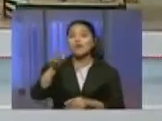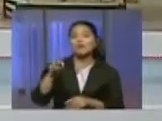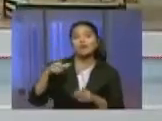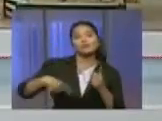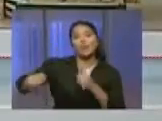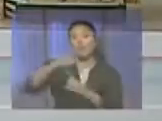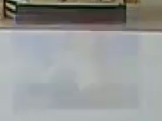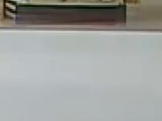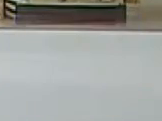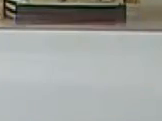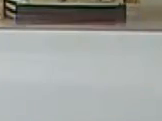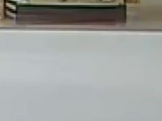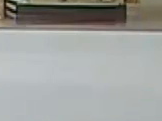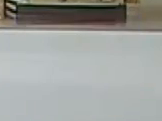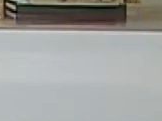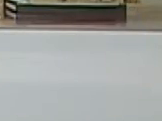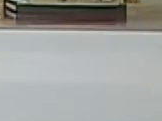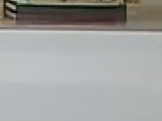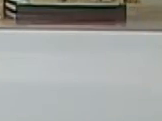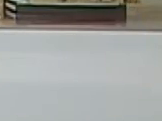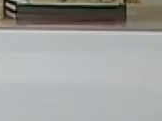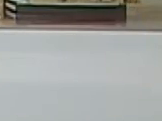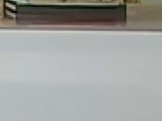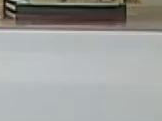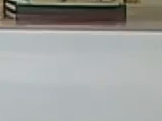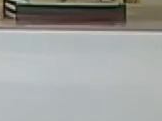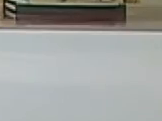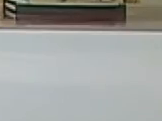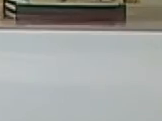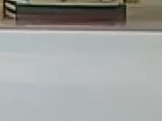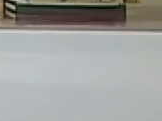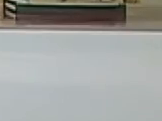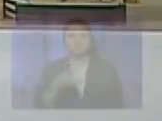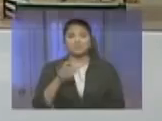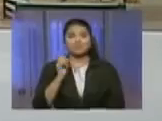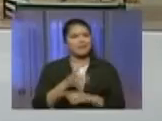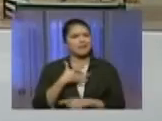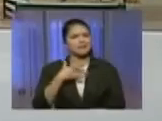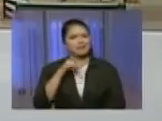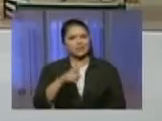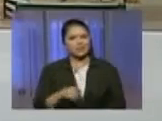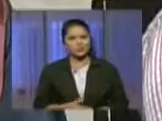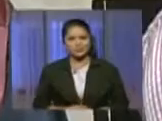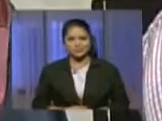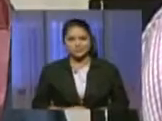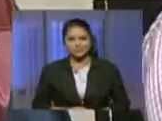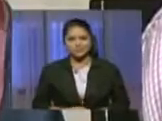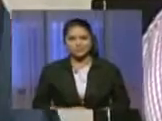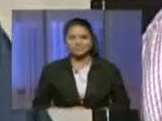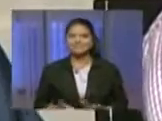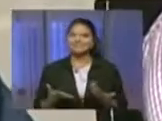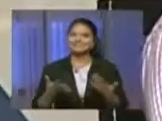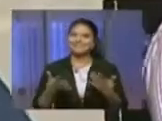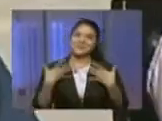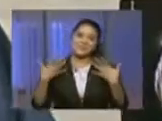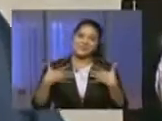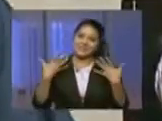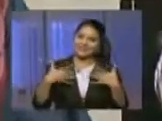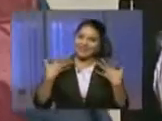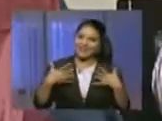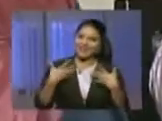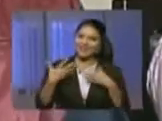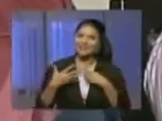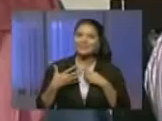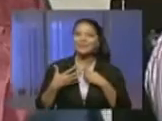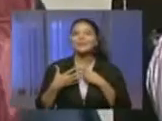barrios vale la pena verdad todo lo que estamos haciendo m qué sientes t bueno presidente contento